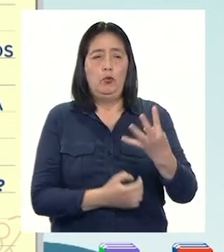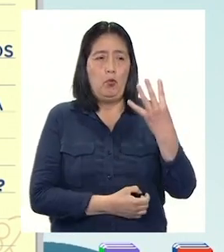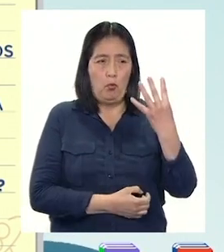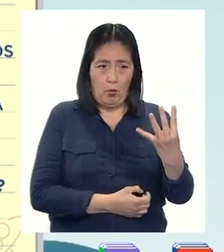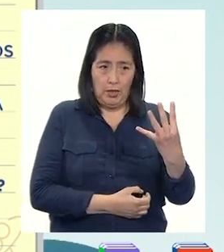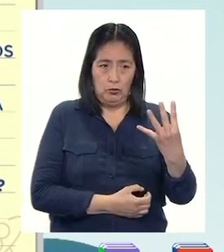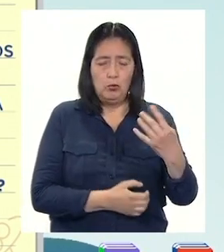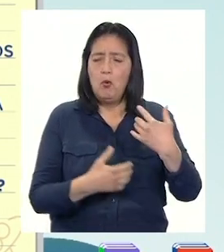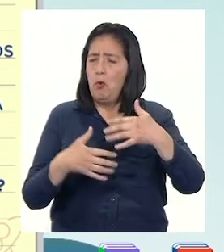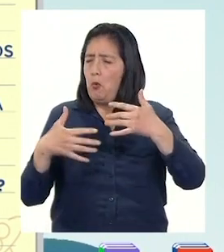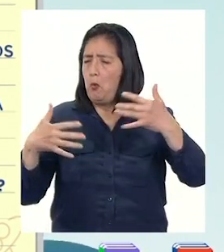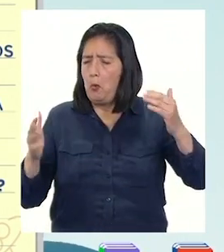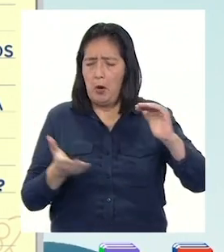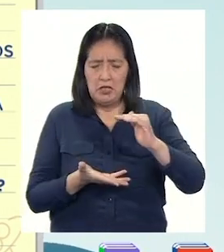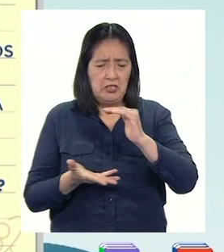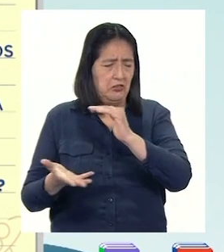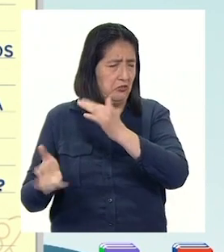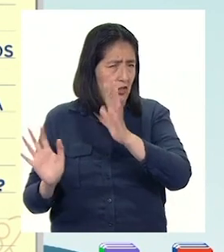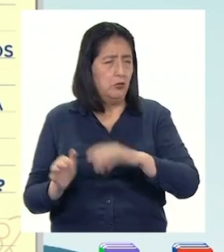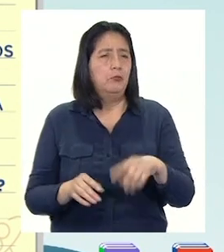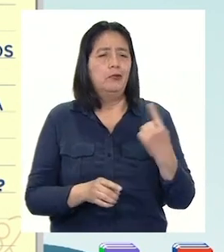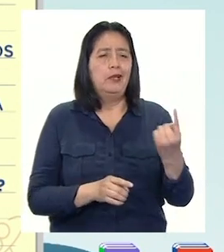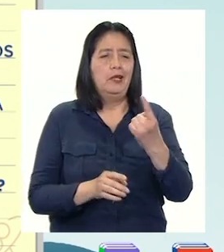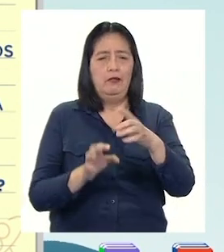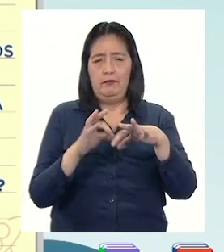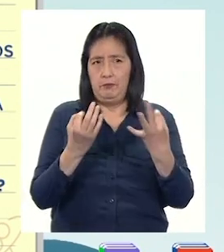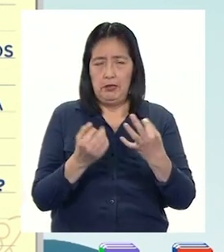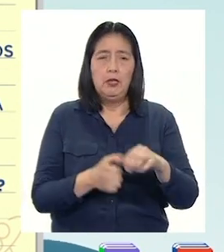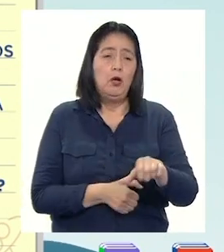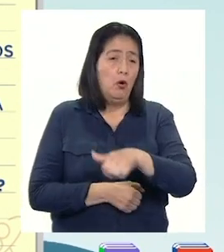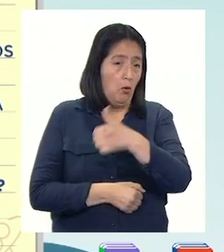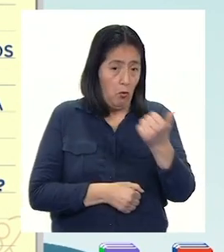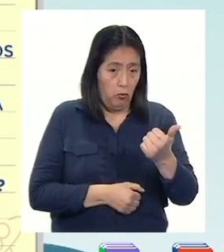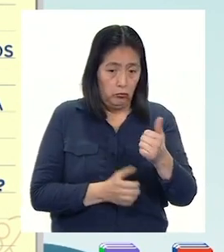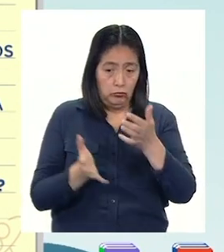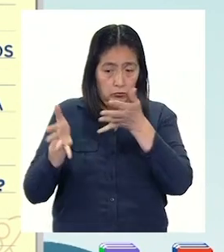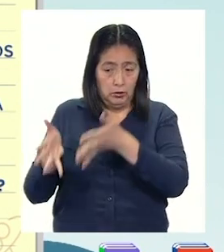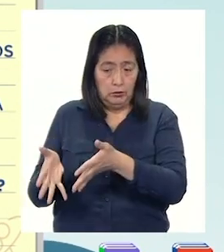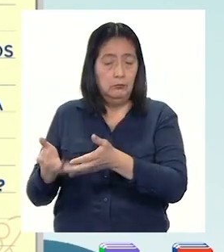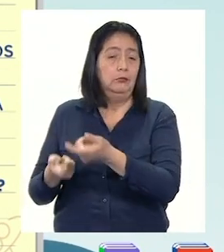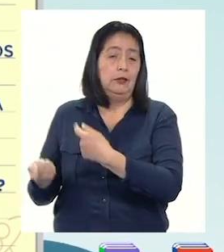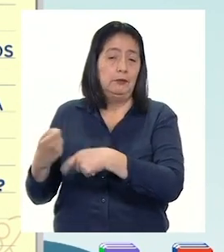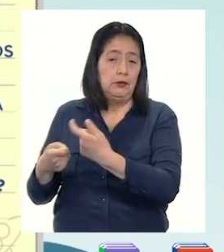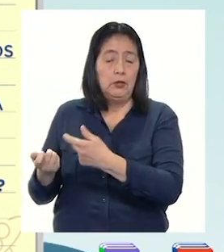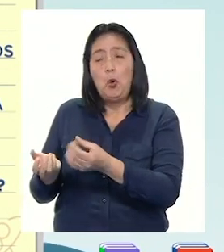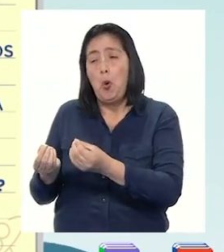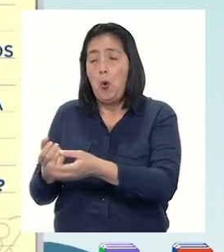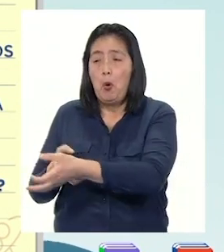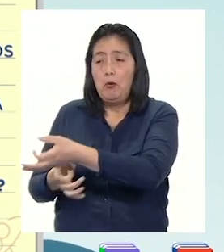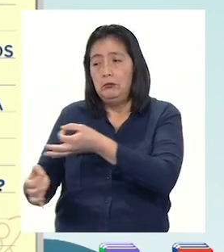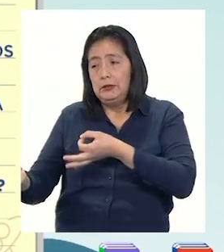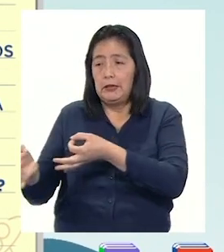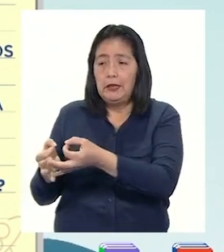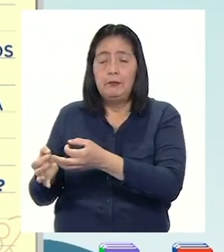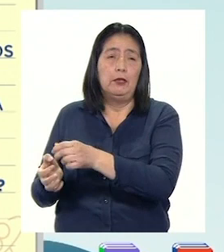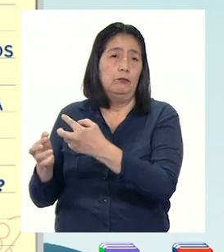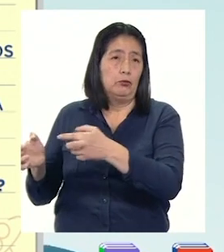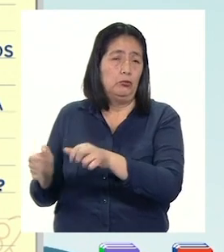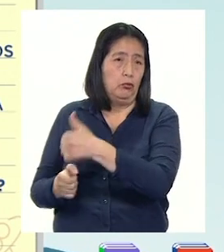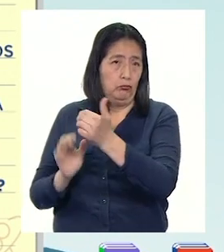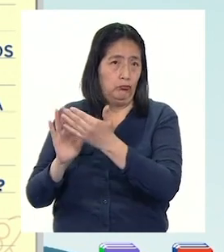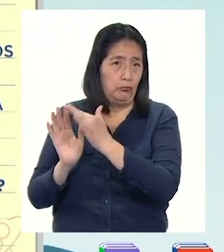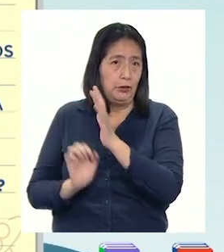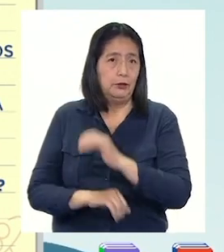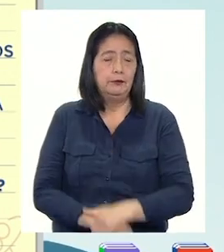de cualquier tipo por cada familia. El resto lo destinarán al comercio o intercambiarán con productos de otra